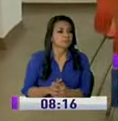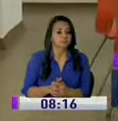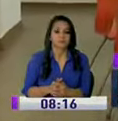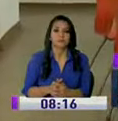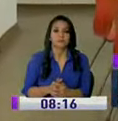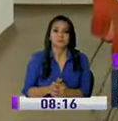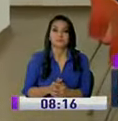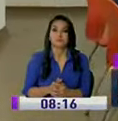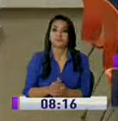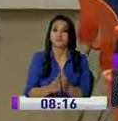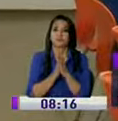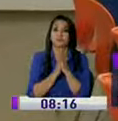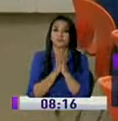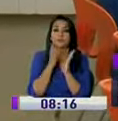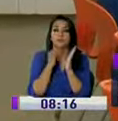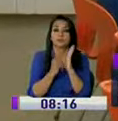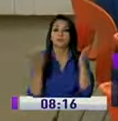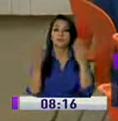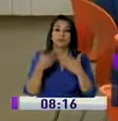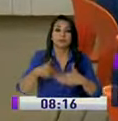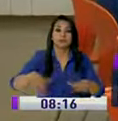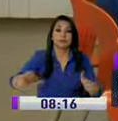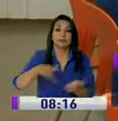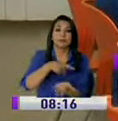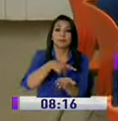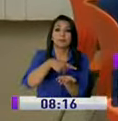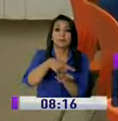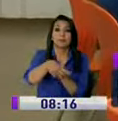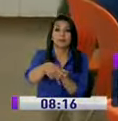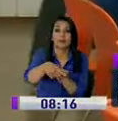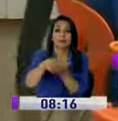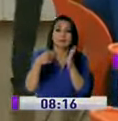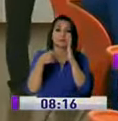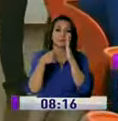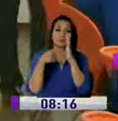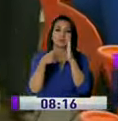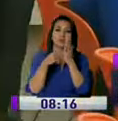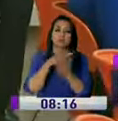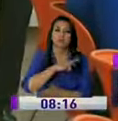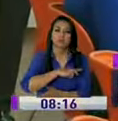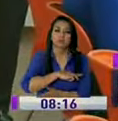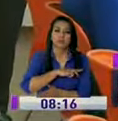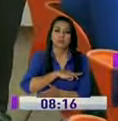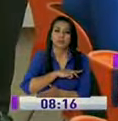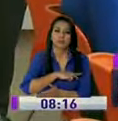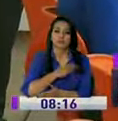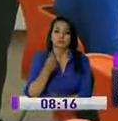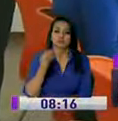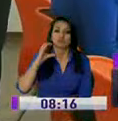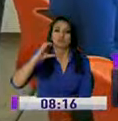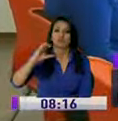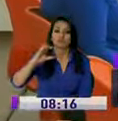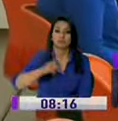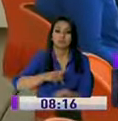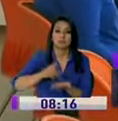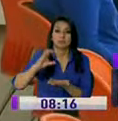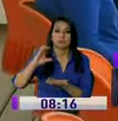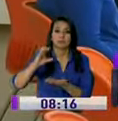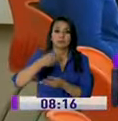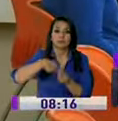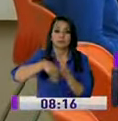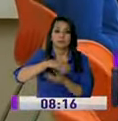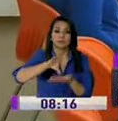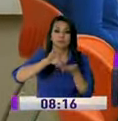a la ciudadanía que en el caso de que ya se pagó el impuesto predial y existe el excedente, este se podrá devolver de dos